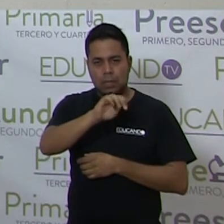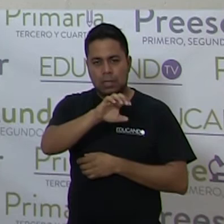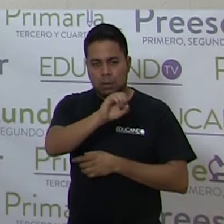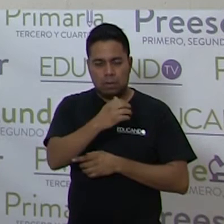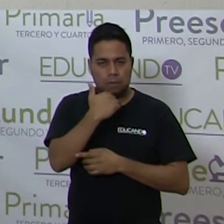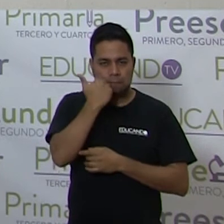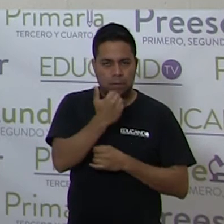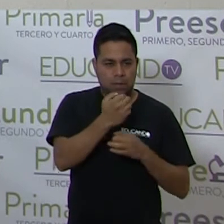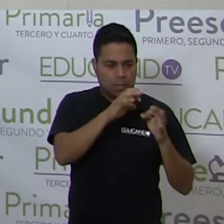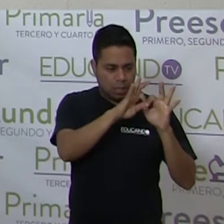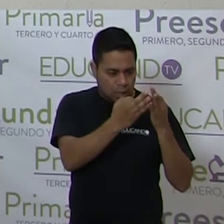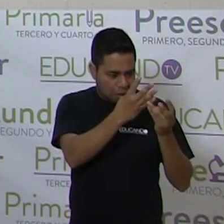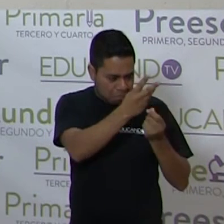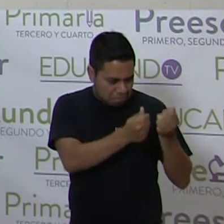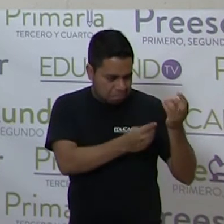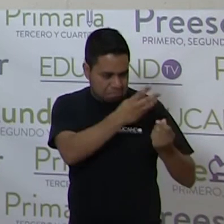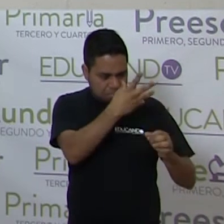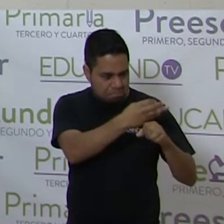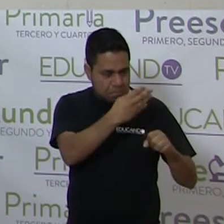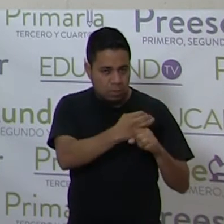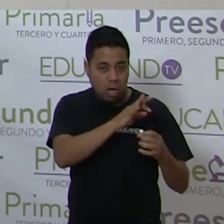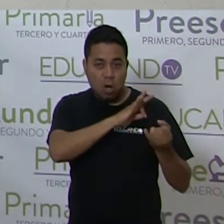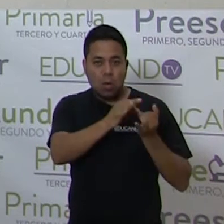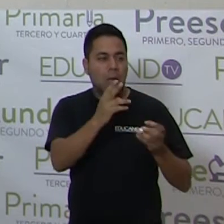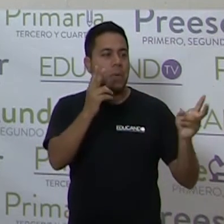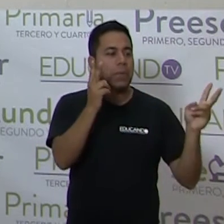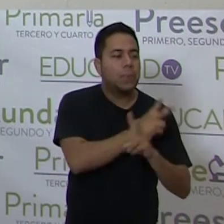y luego les da un soplo, recuerdan, al final.